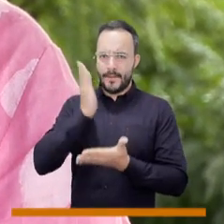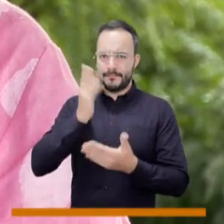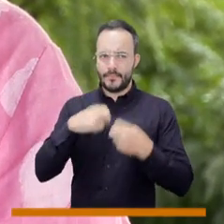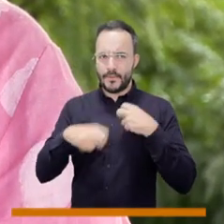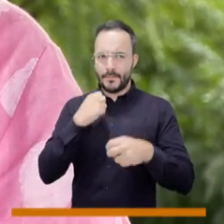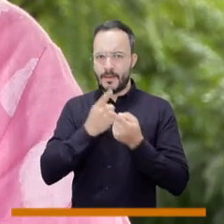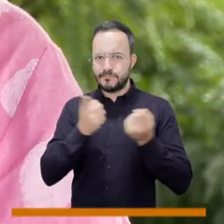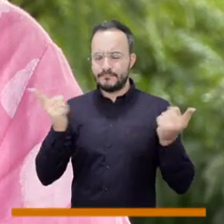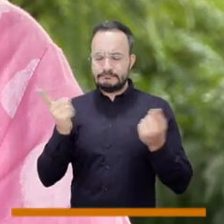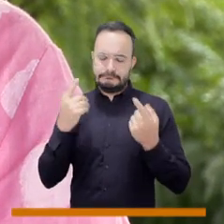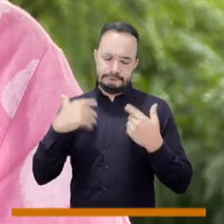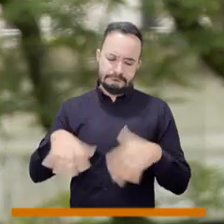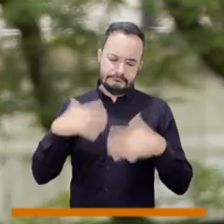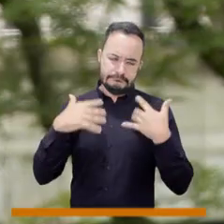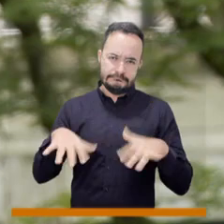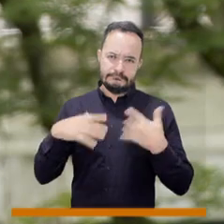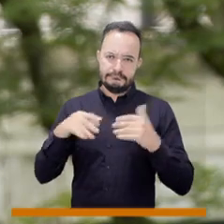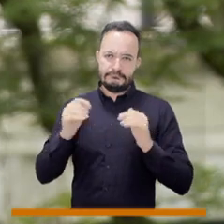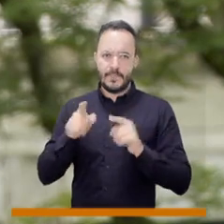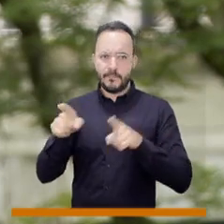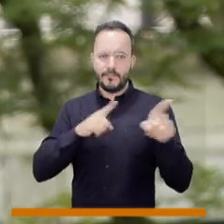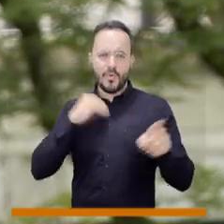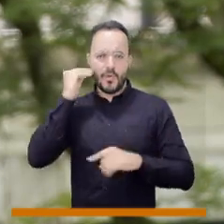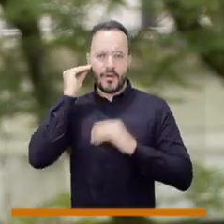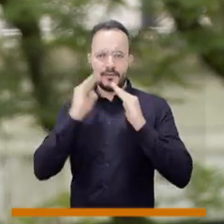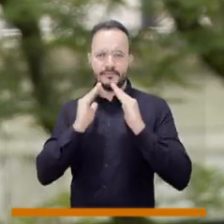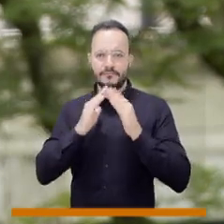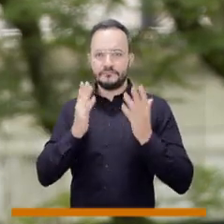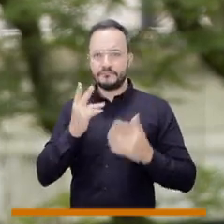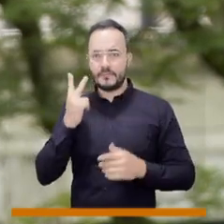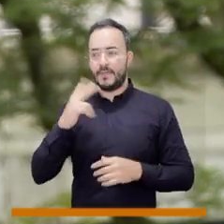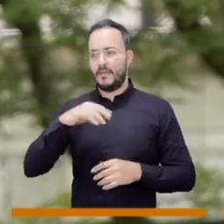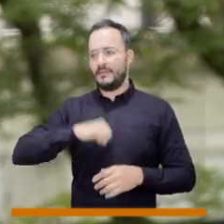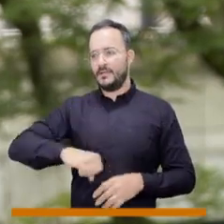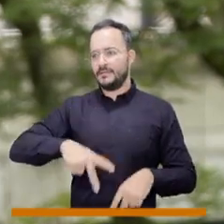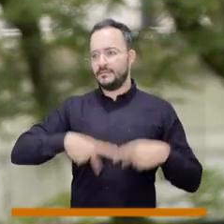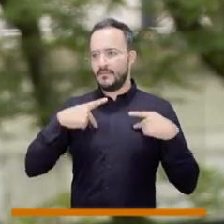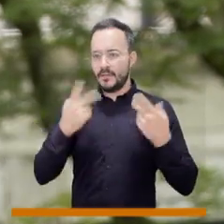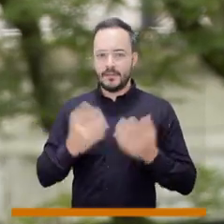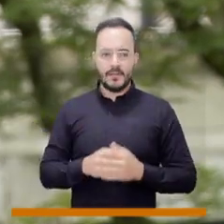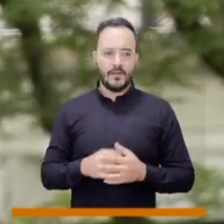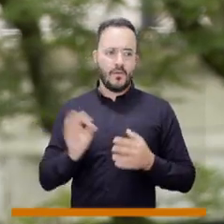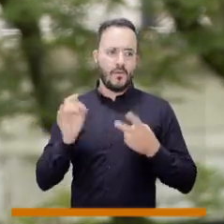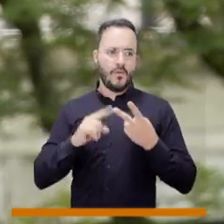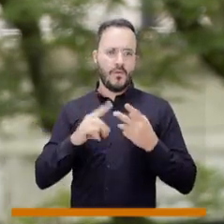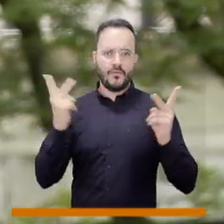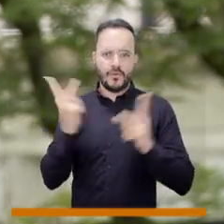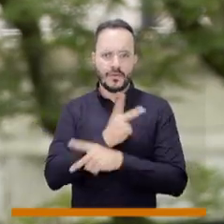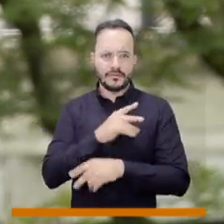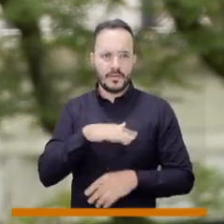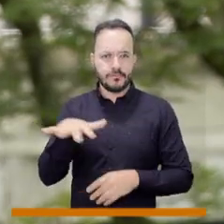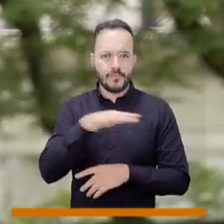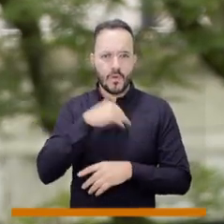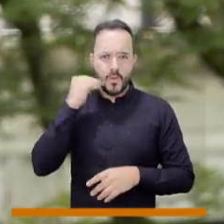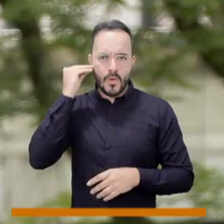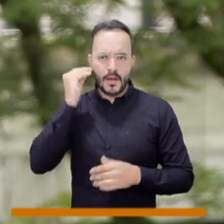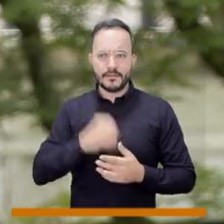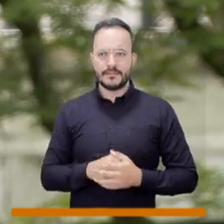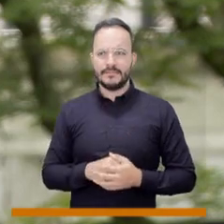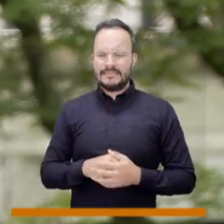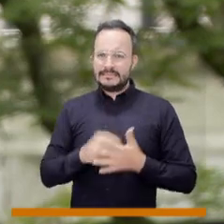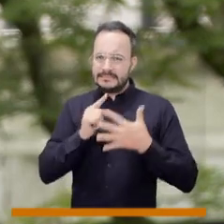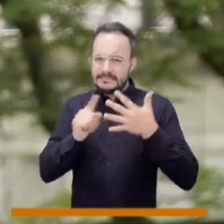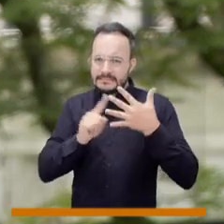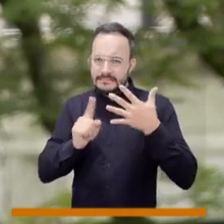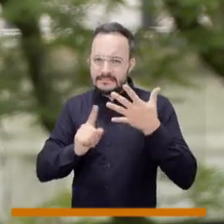sobre esta célula esencial de la sociedad, el derecho a la vida, la violencia que se da a nivel de los hogares y